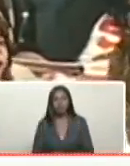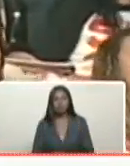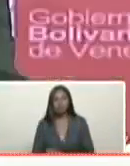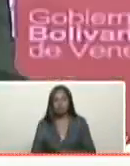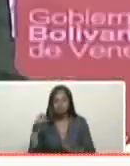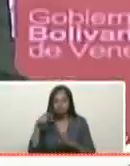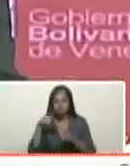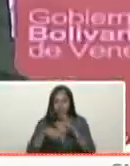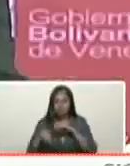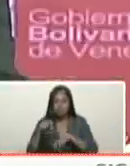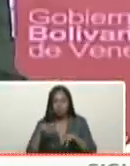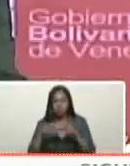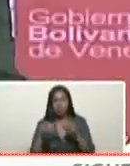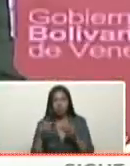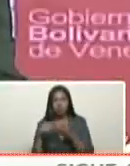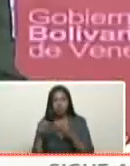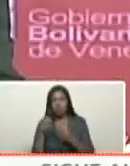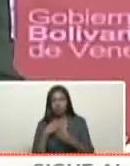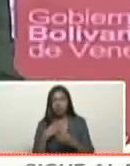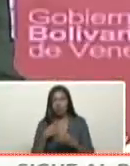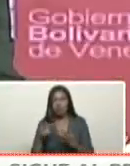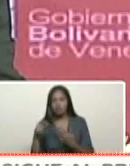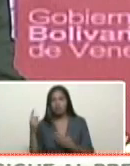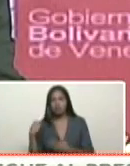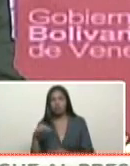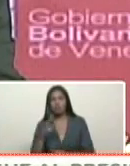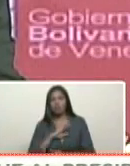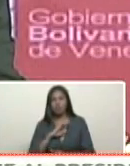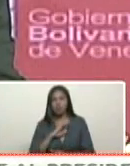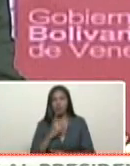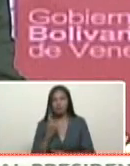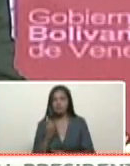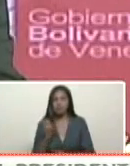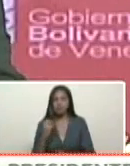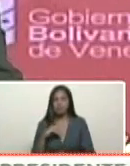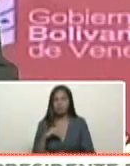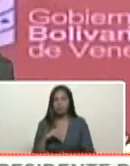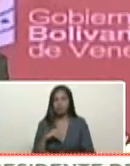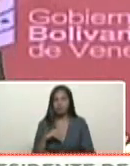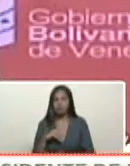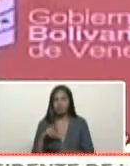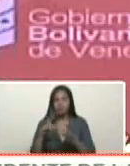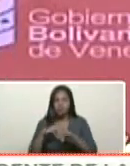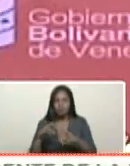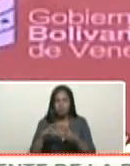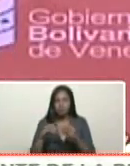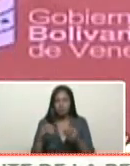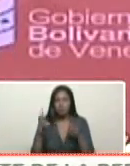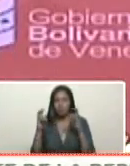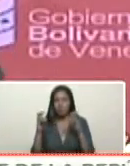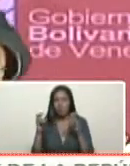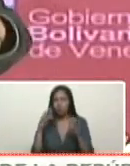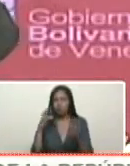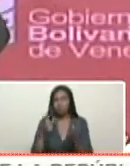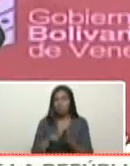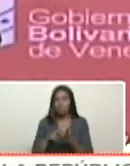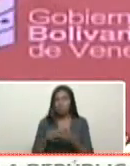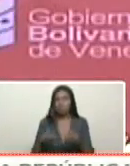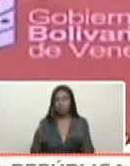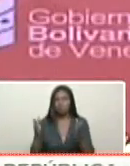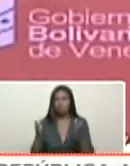Revisemos lo bueno que tenemos. Revisemos lo que no ha funcionado. Y revisemos lo nuevo que se propone